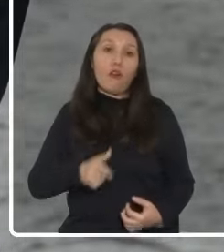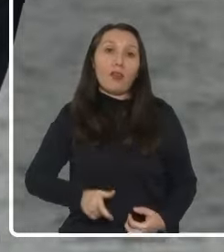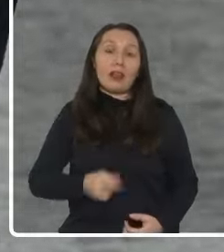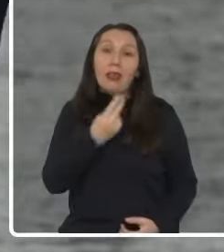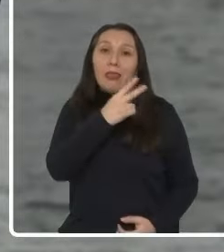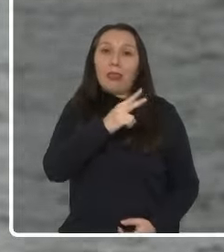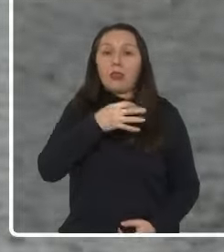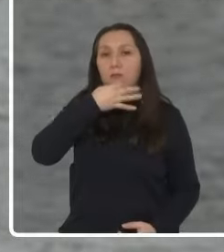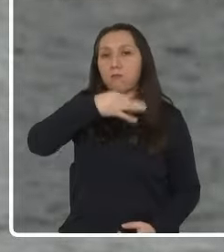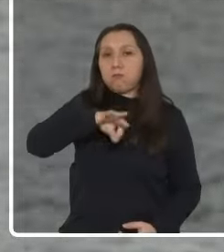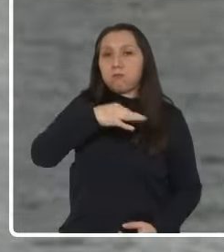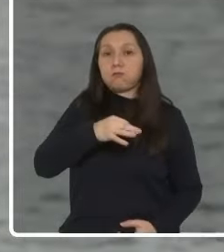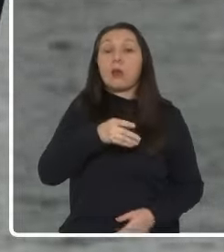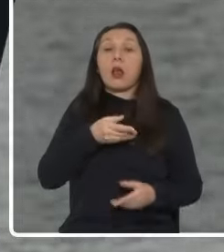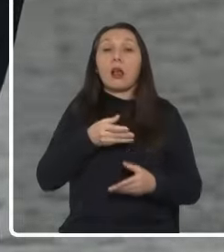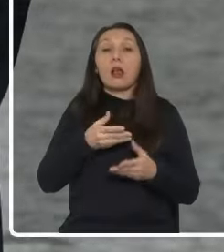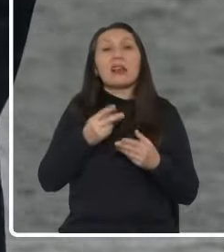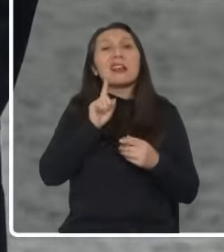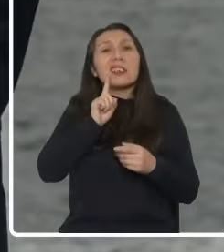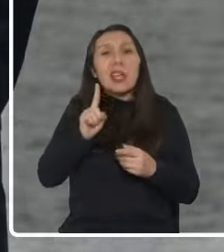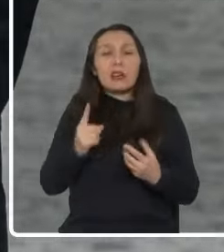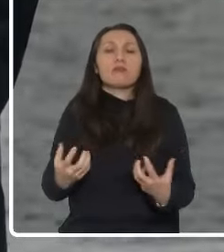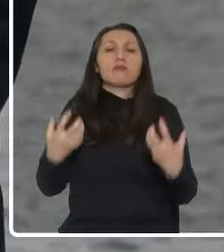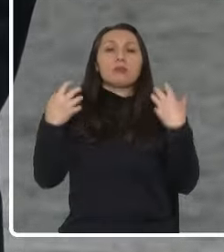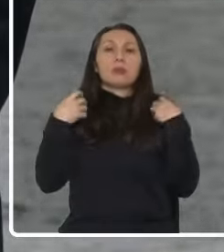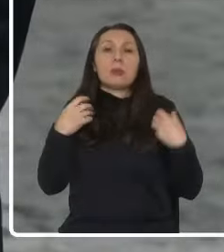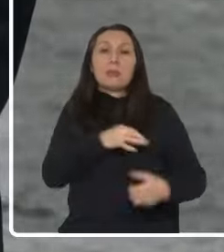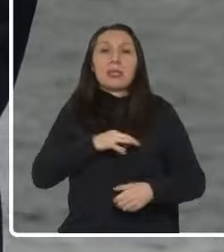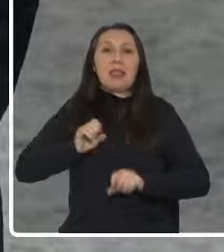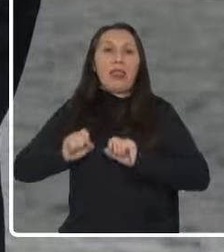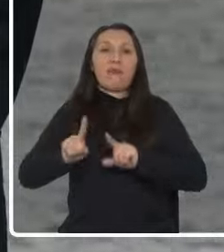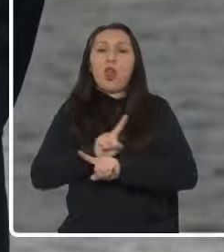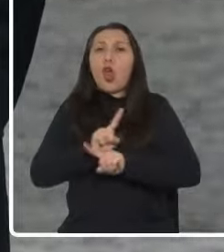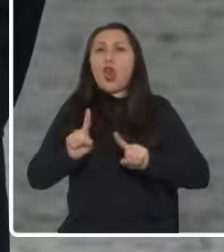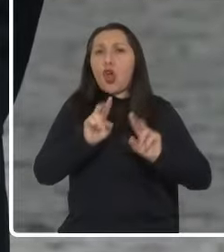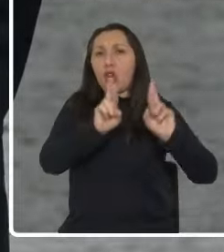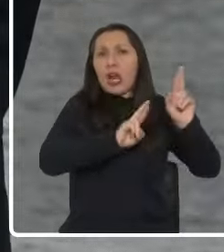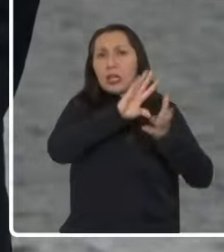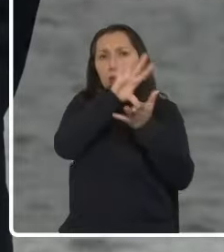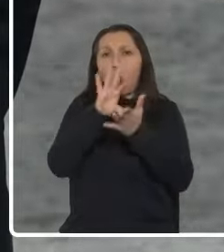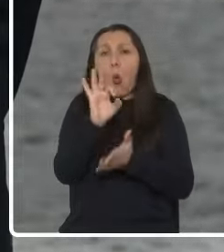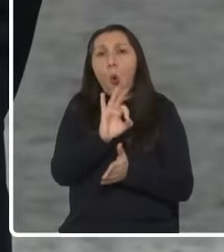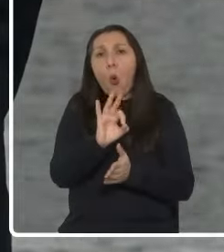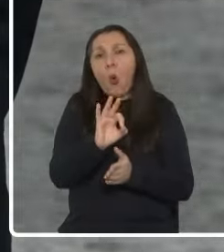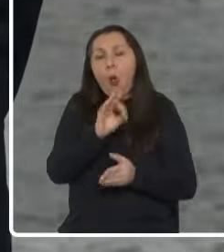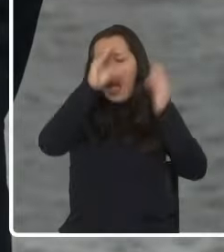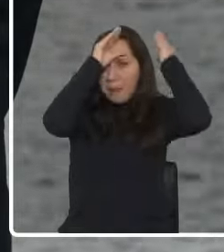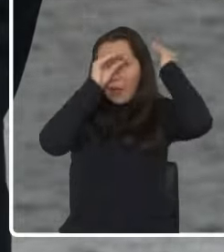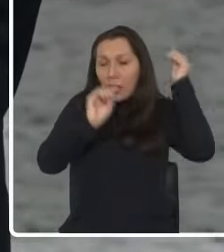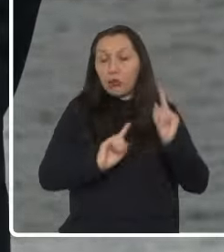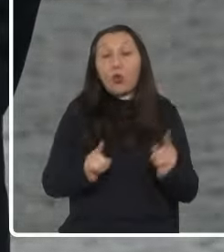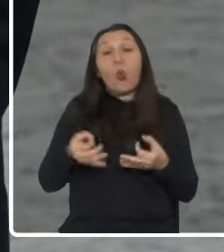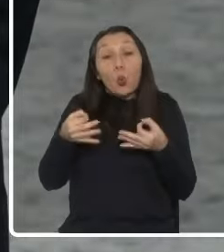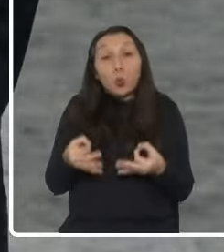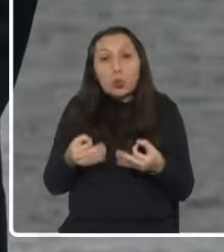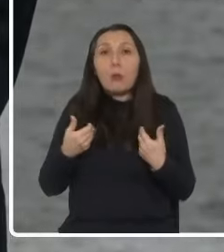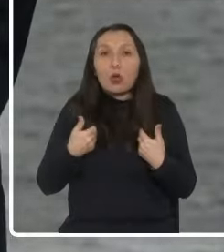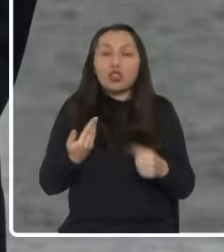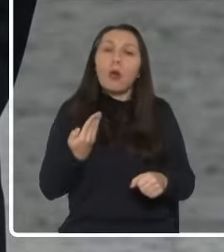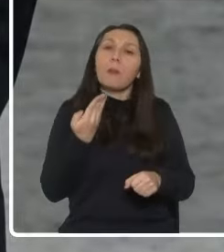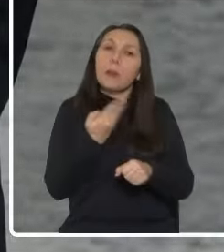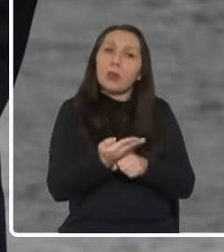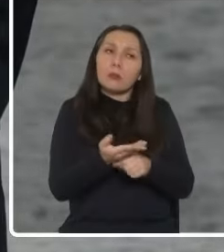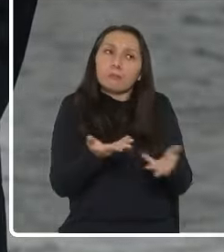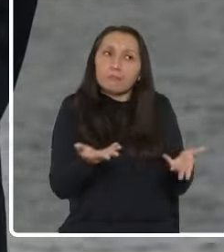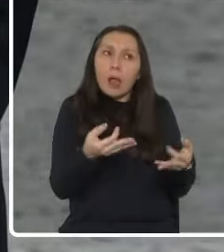esto y que en realidad dar estas declaraciones le corresponde al Ministerio de Defensa, no a Relaciones Exteriores o a un representante, menos a un embajador. Justamente por eso estoy pidiéndole